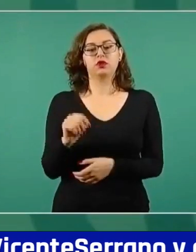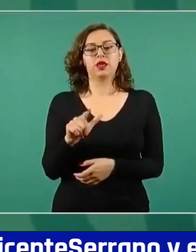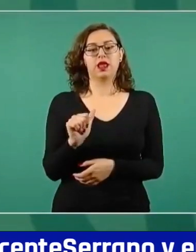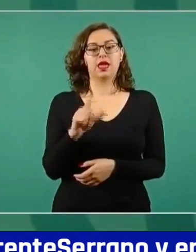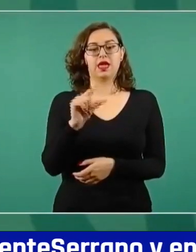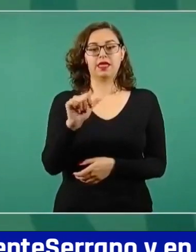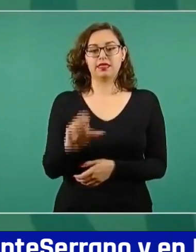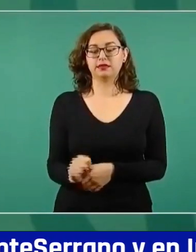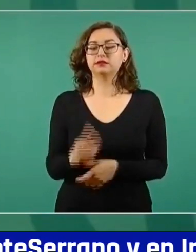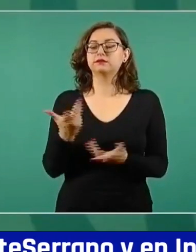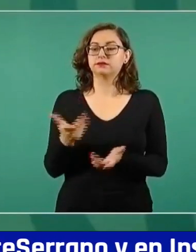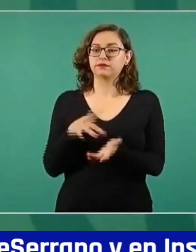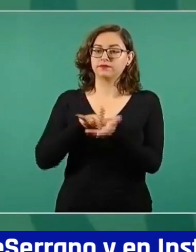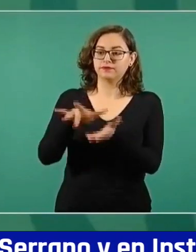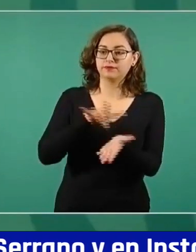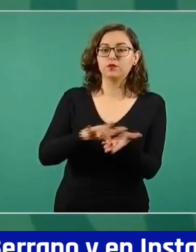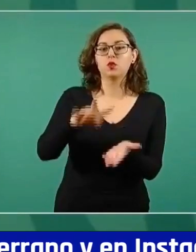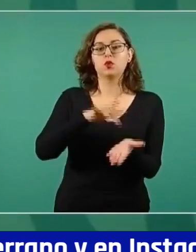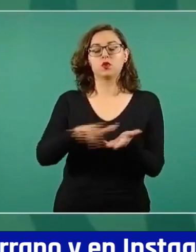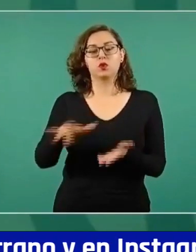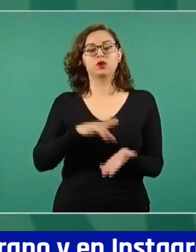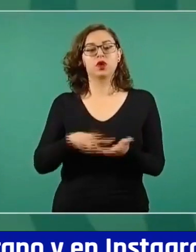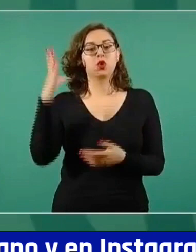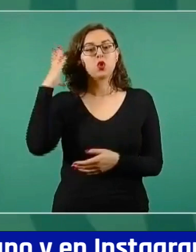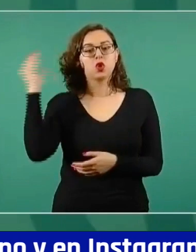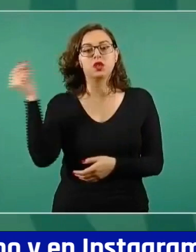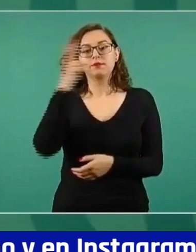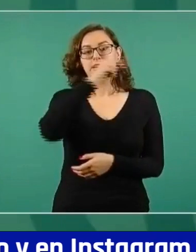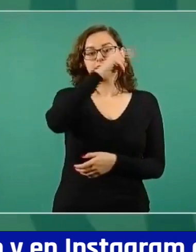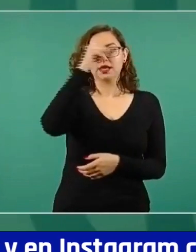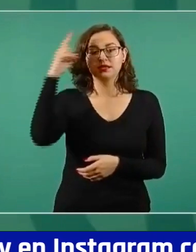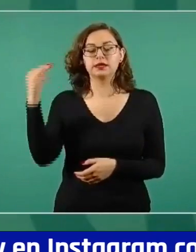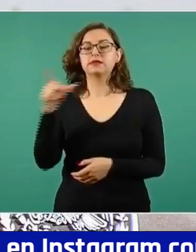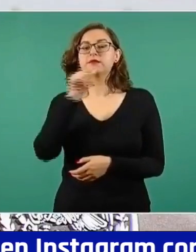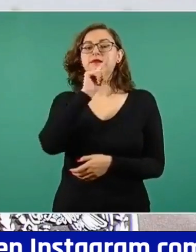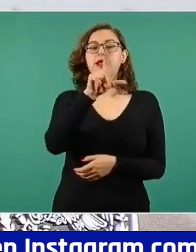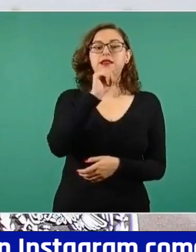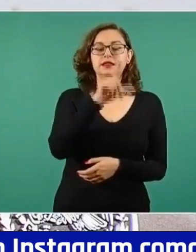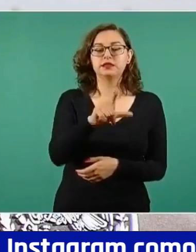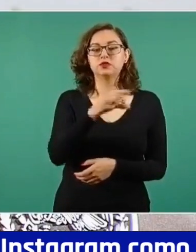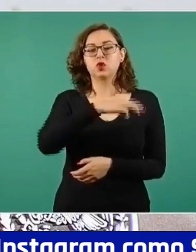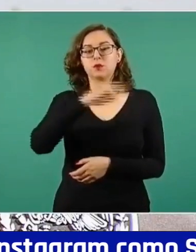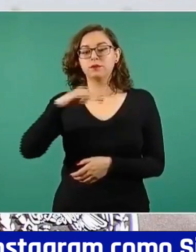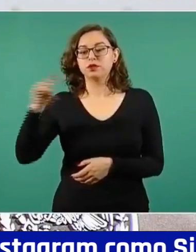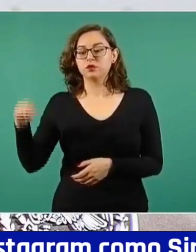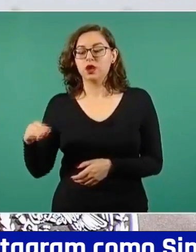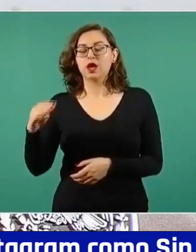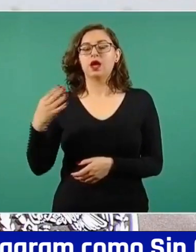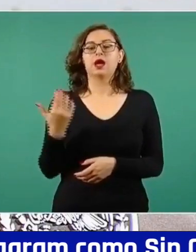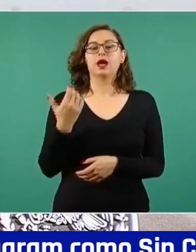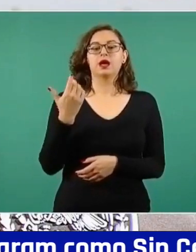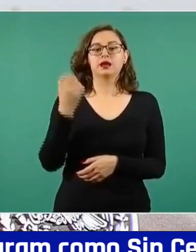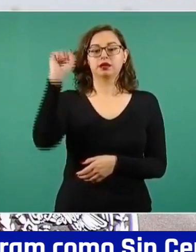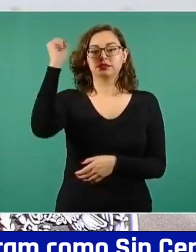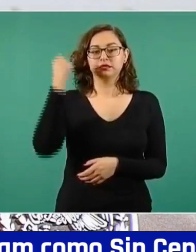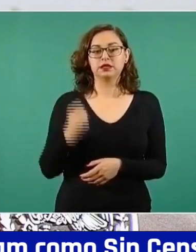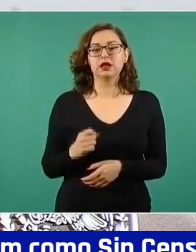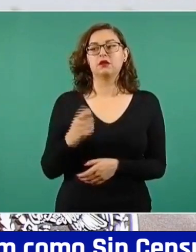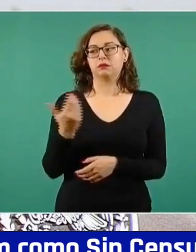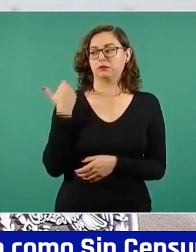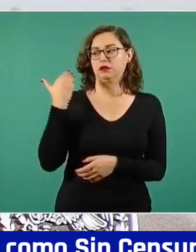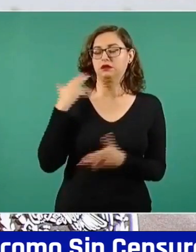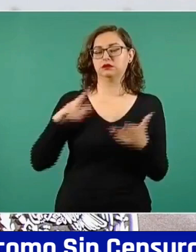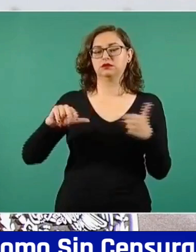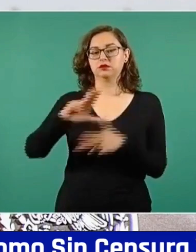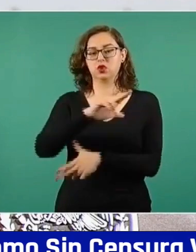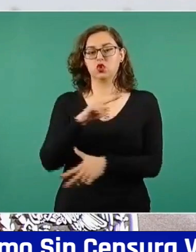estamos trabajando en Colima, Nayarit, Jalisco, Michoacán y Sinaloa por el paso de Nora. Cruz Roja Mexicana